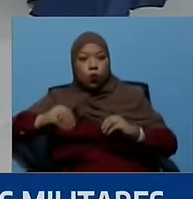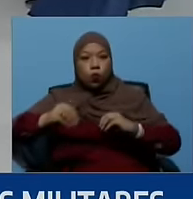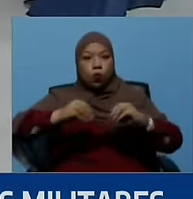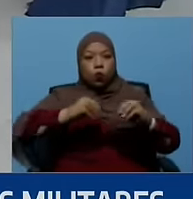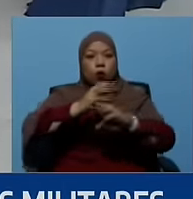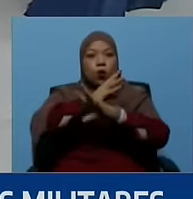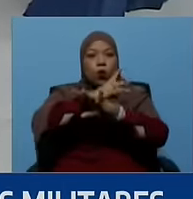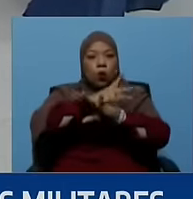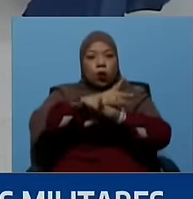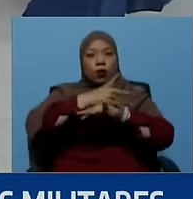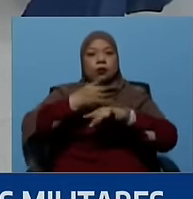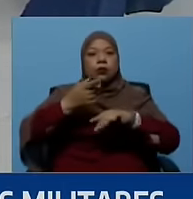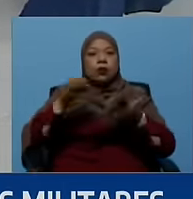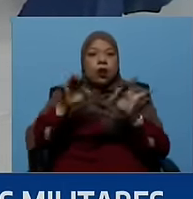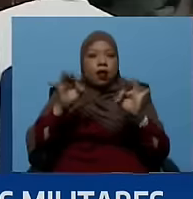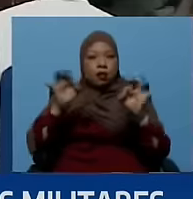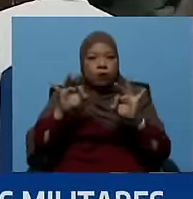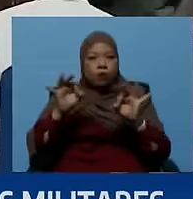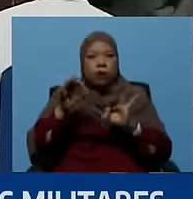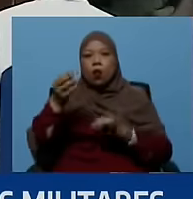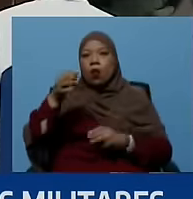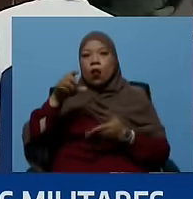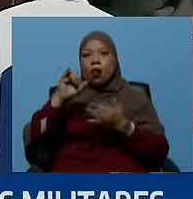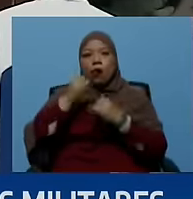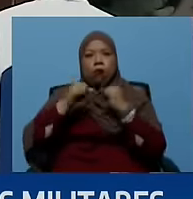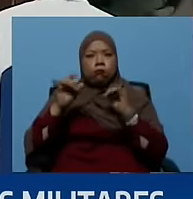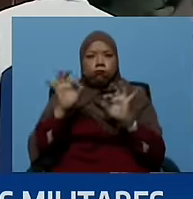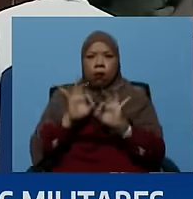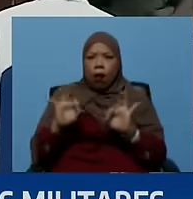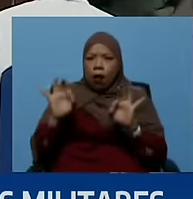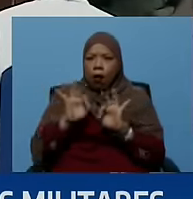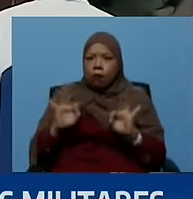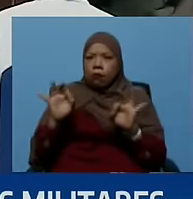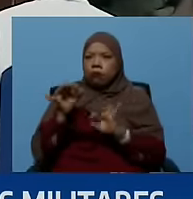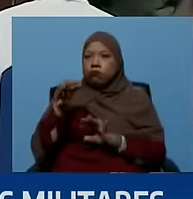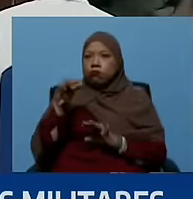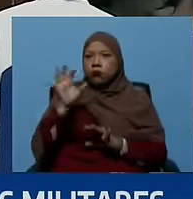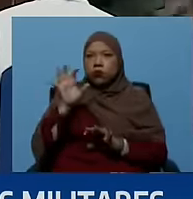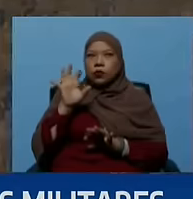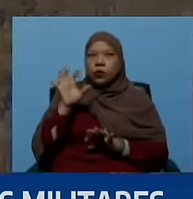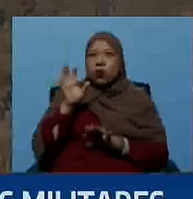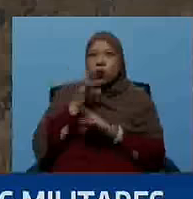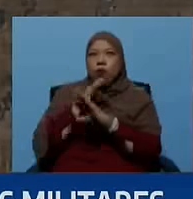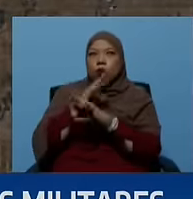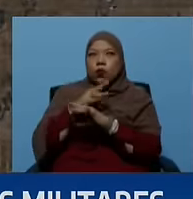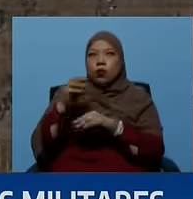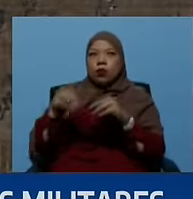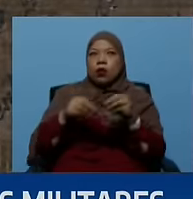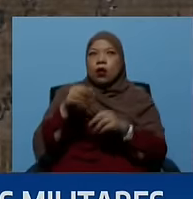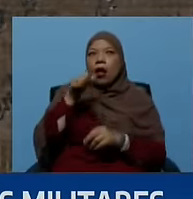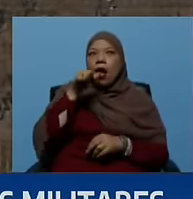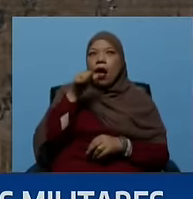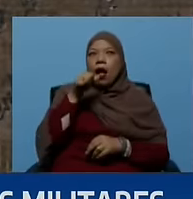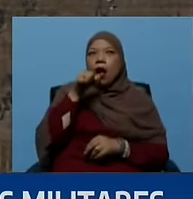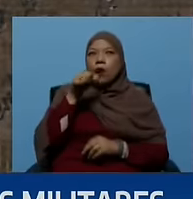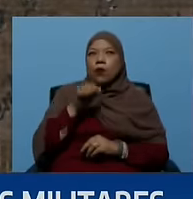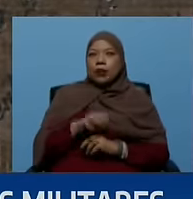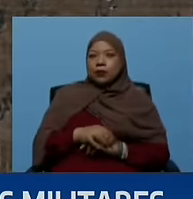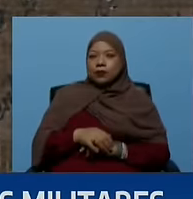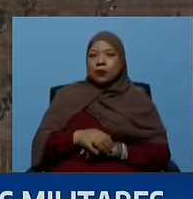dominó claro ahí no tomábamos más nada sino puro jugado Domino y tomábamos agua